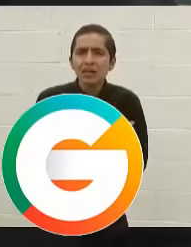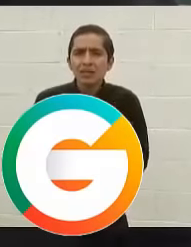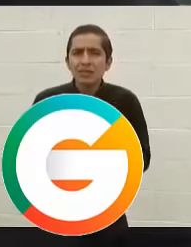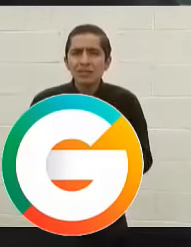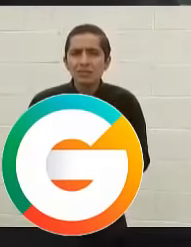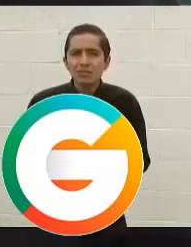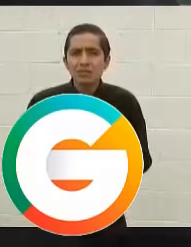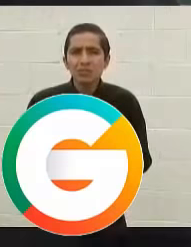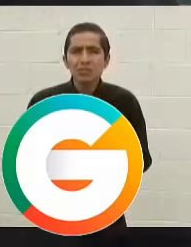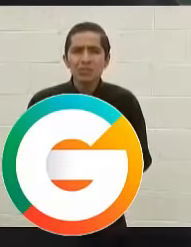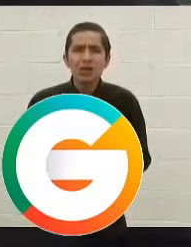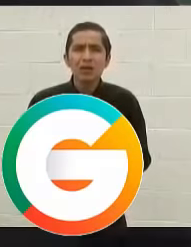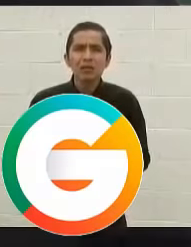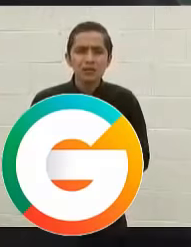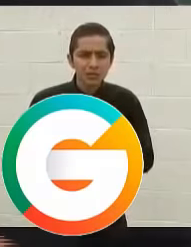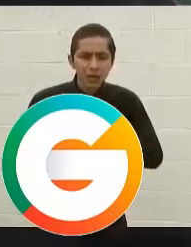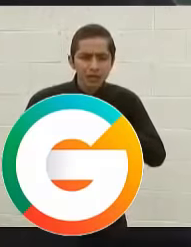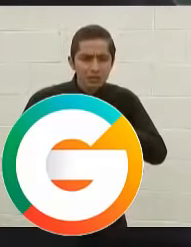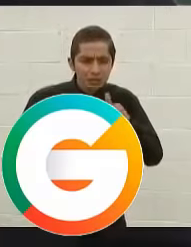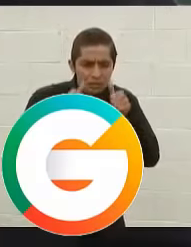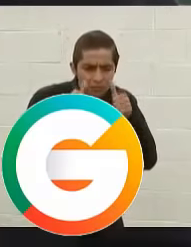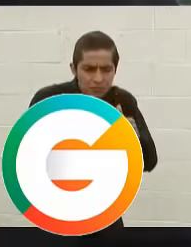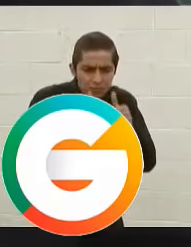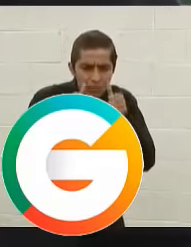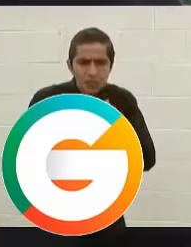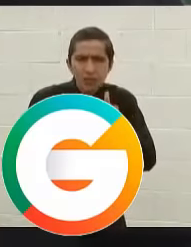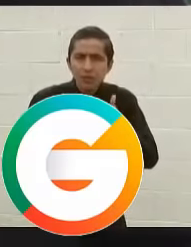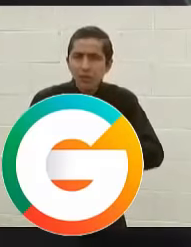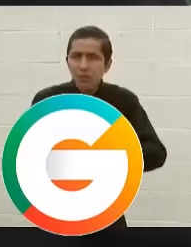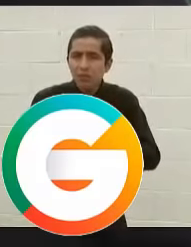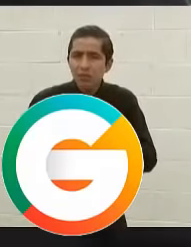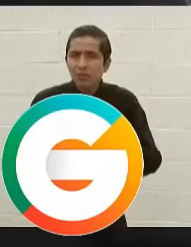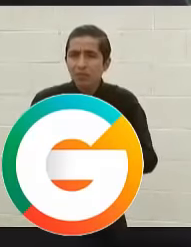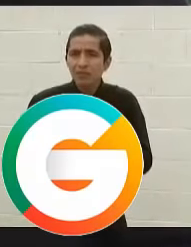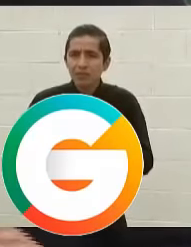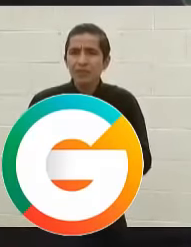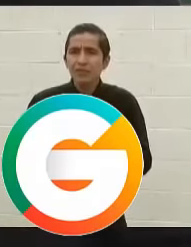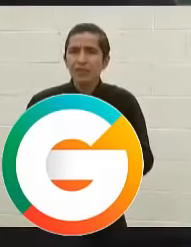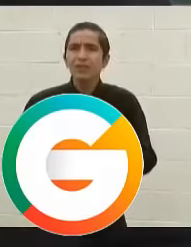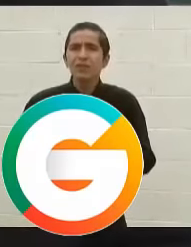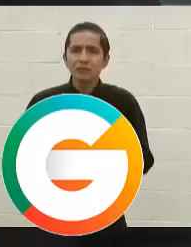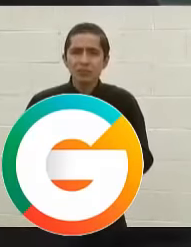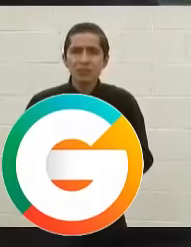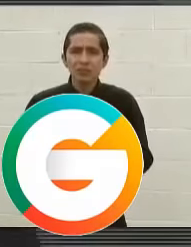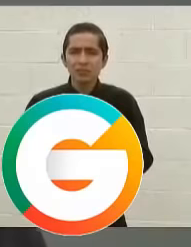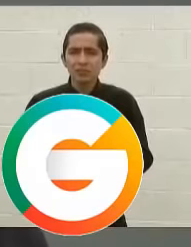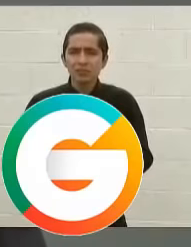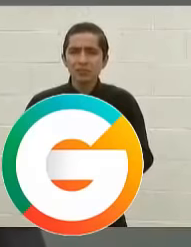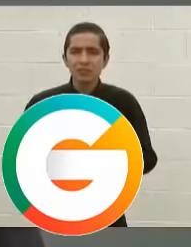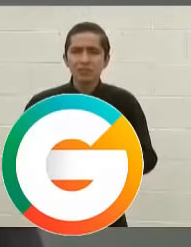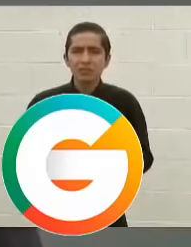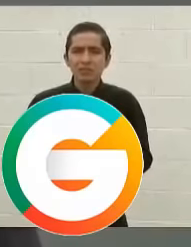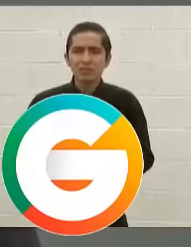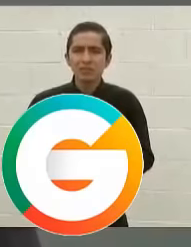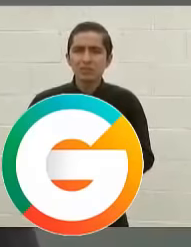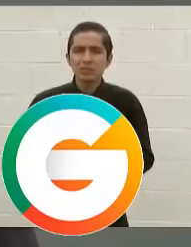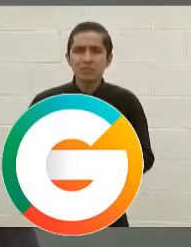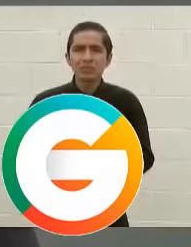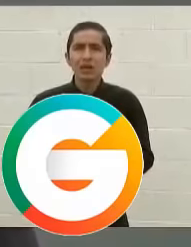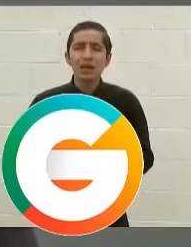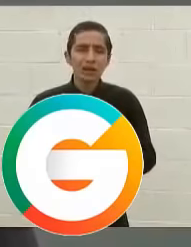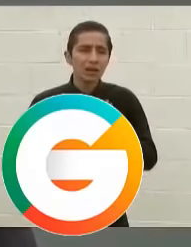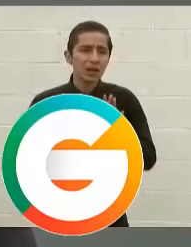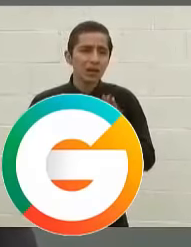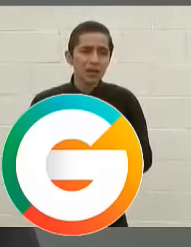estar pendientes invariablemente de sus giras. En el